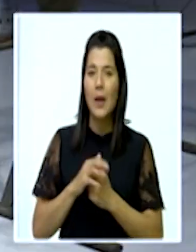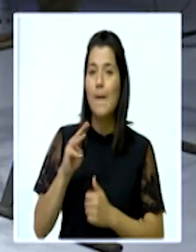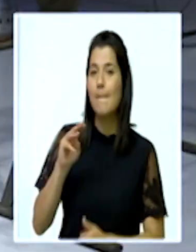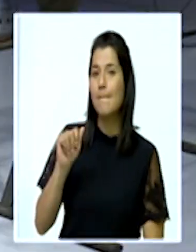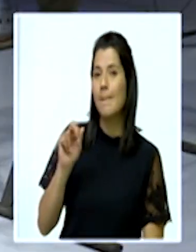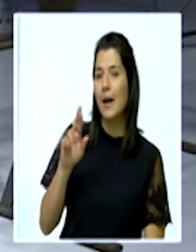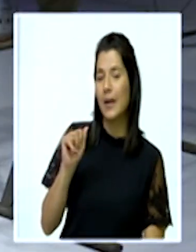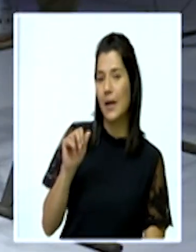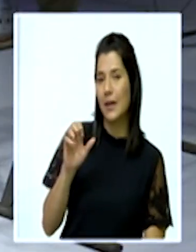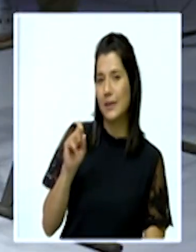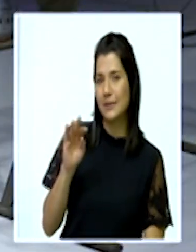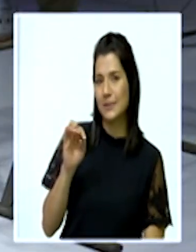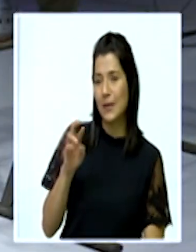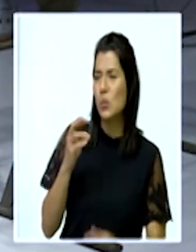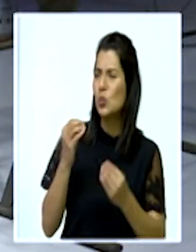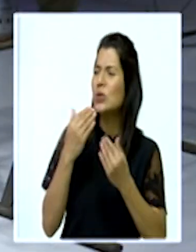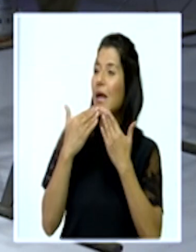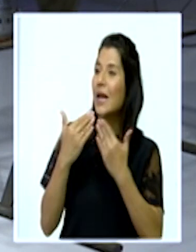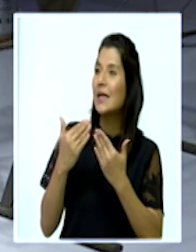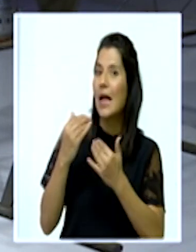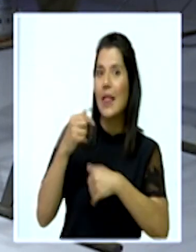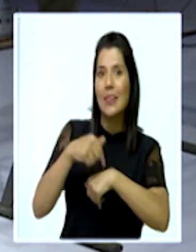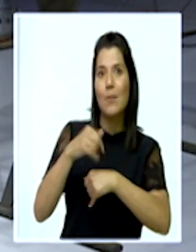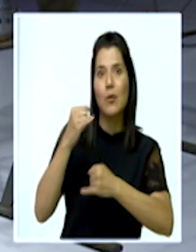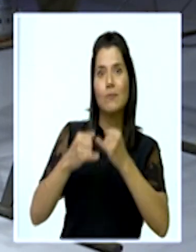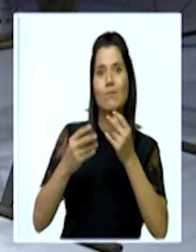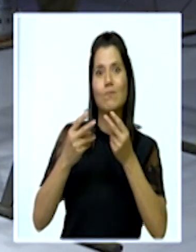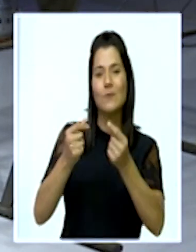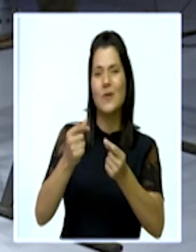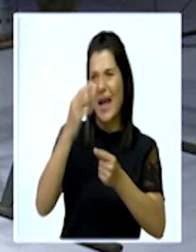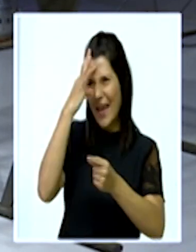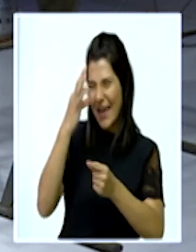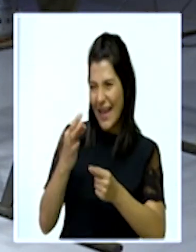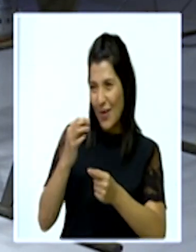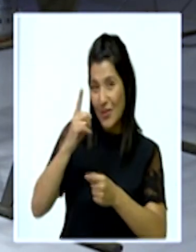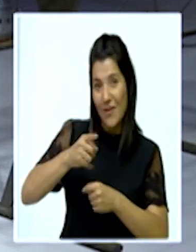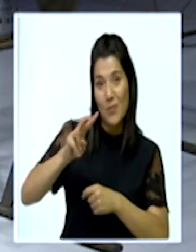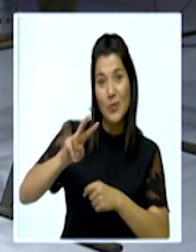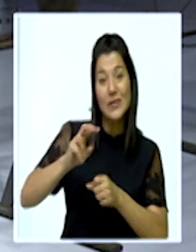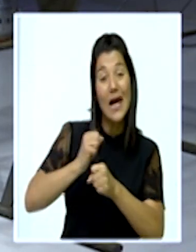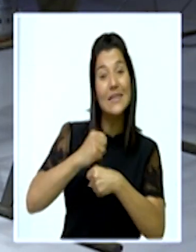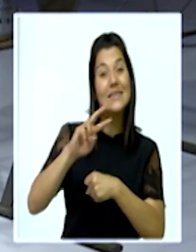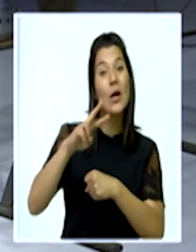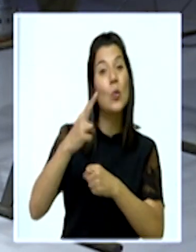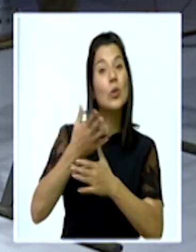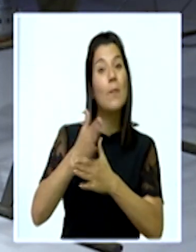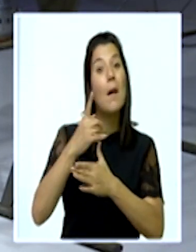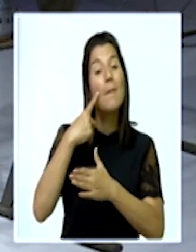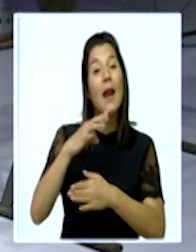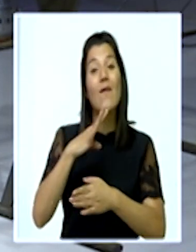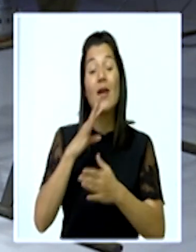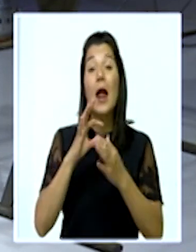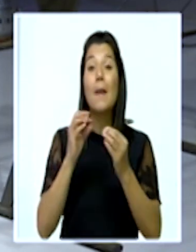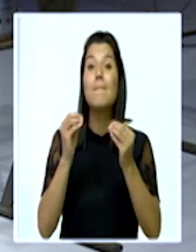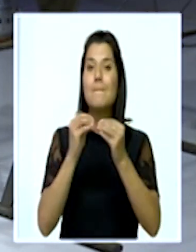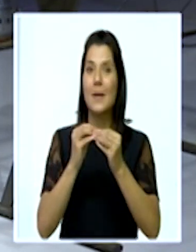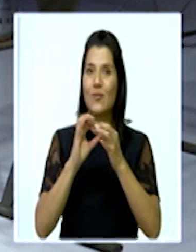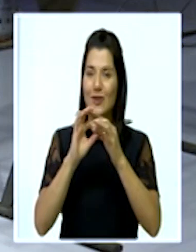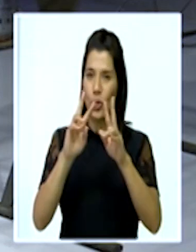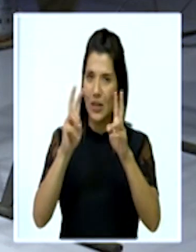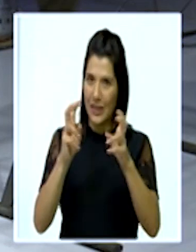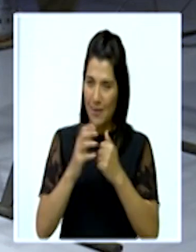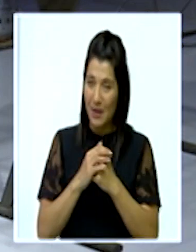Esther, muchísimas gracias. Se nos fue el tiempo súper rápido. Yo creo que vamos a tener que hacer una segunda parte para poder ampliar este tema fundamental,